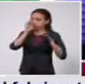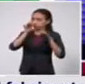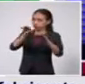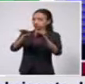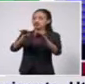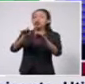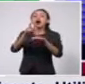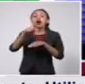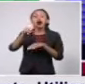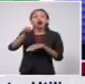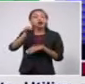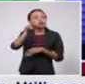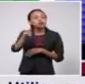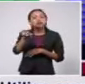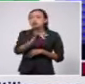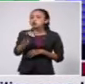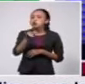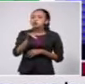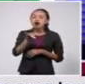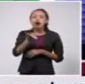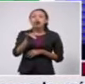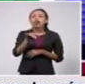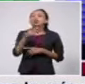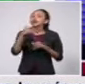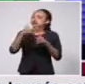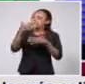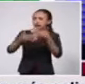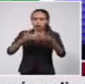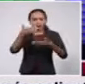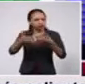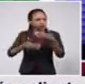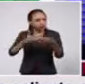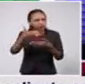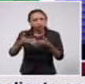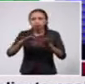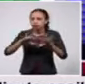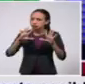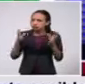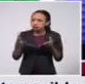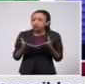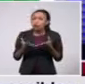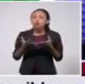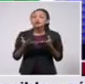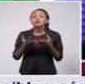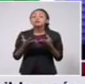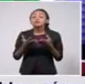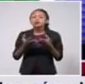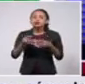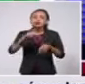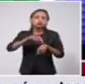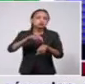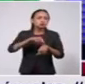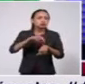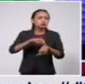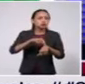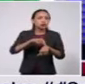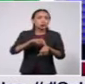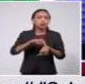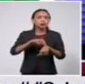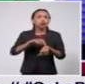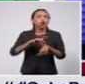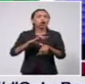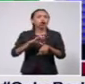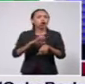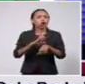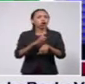se aplican el tratamiento, realmente permaneció un periodo bastante largo, o por lo menos